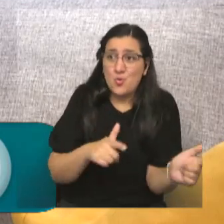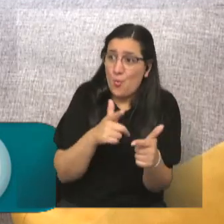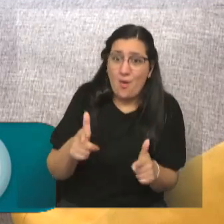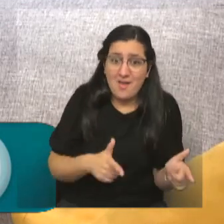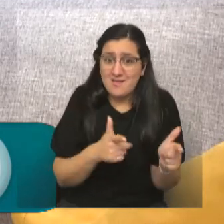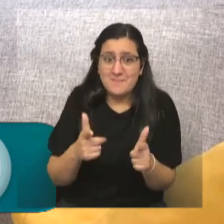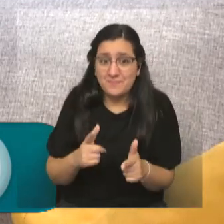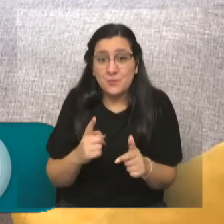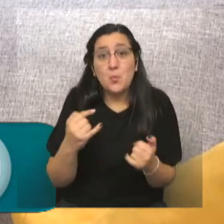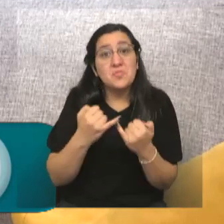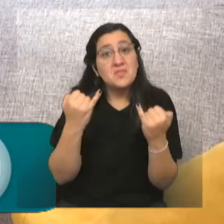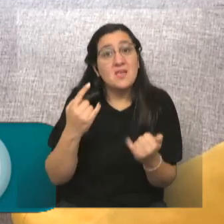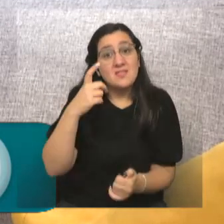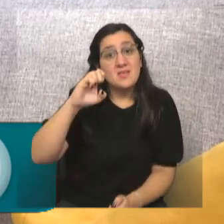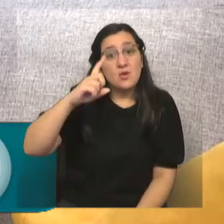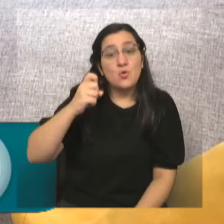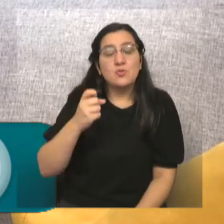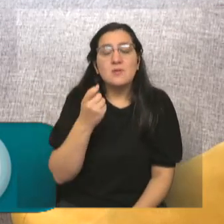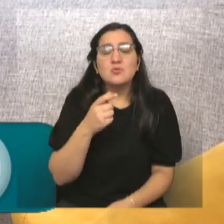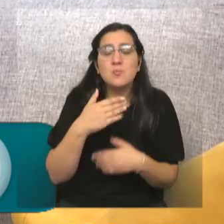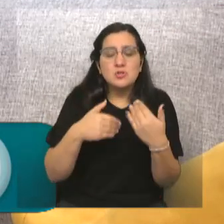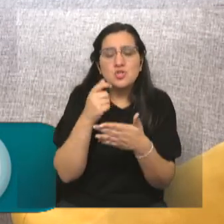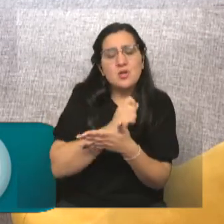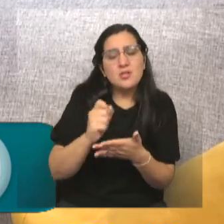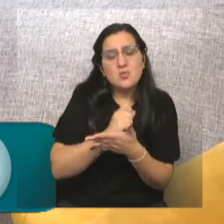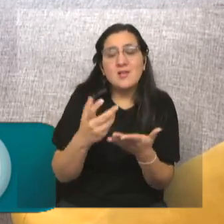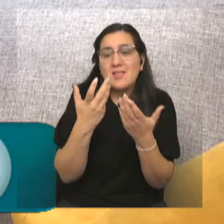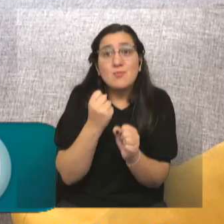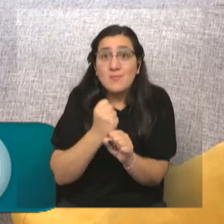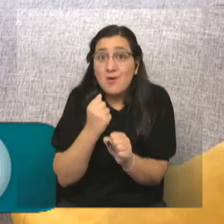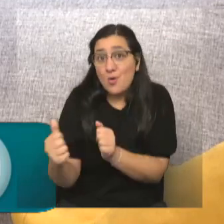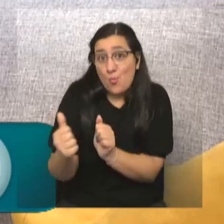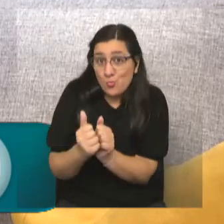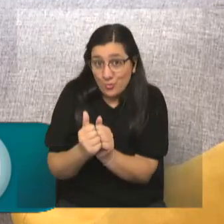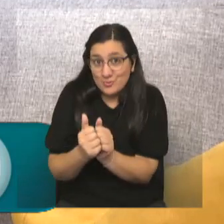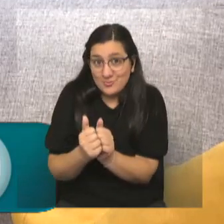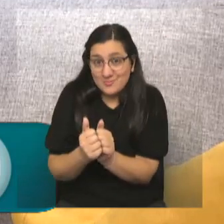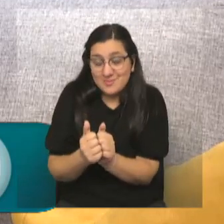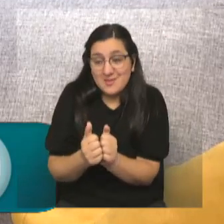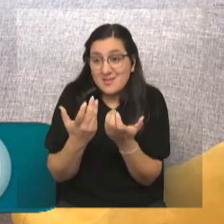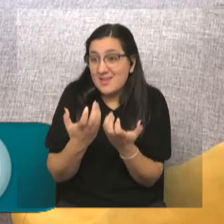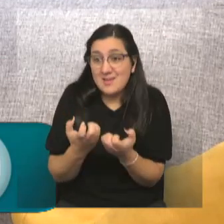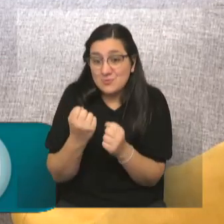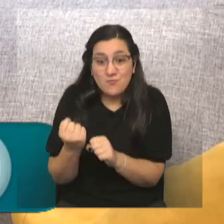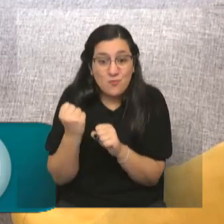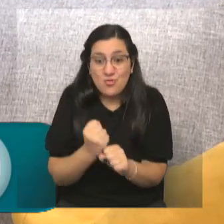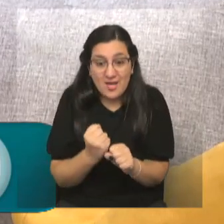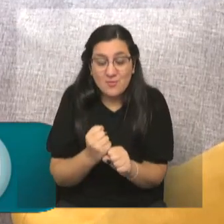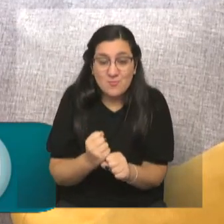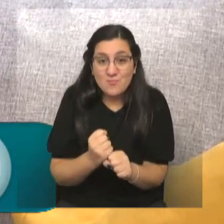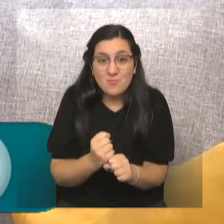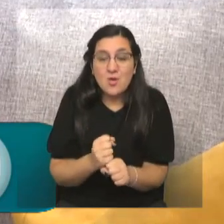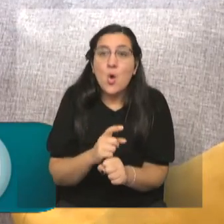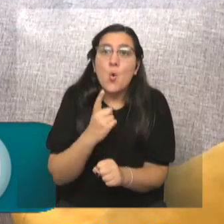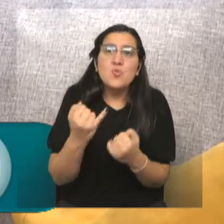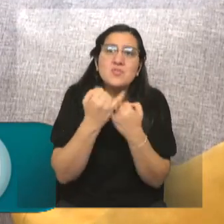Y un día Diego, estábamos en un proceso de escritura porque queríamos hacer algo juntos, queríamos como abrir fundar como esta compañía, etc. Y un día Diego va a Tristán